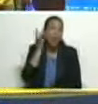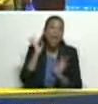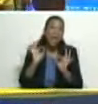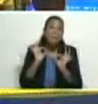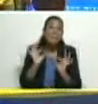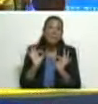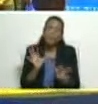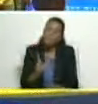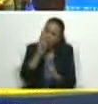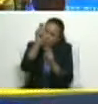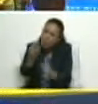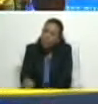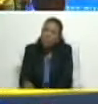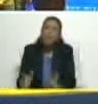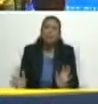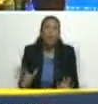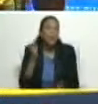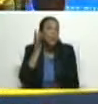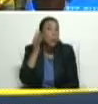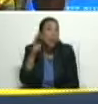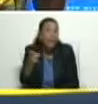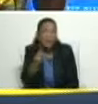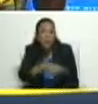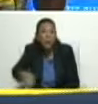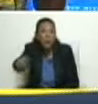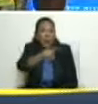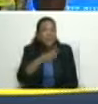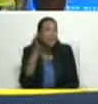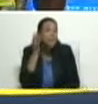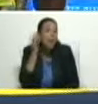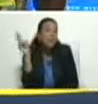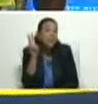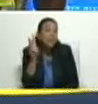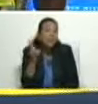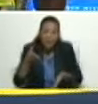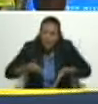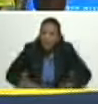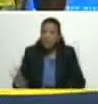Especial para ustedes, mujeres de Venezuela.